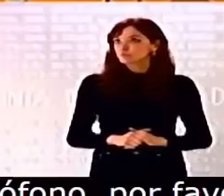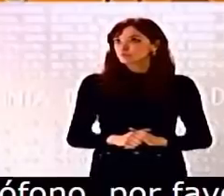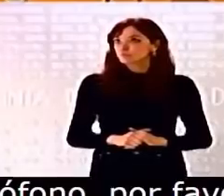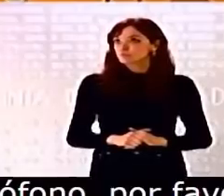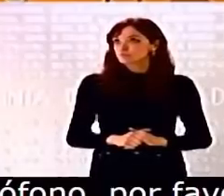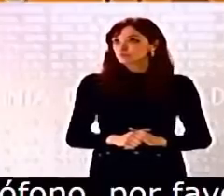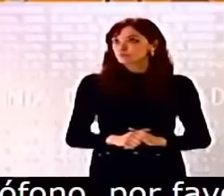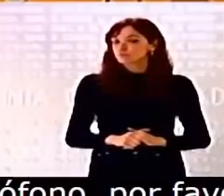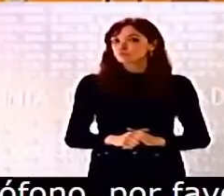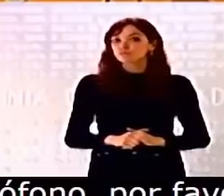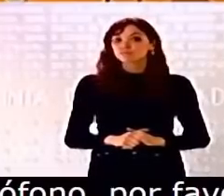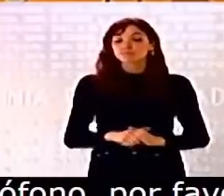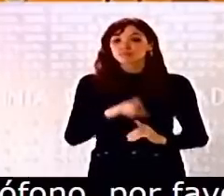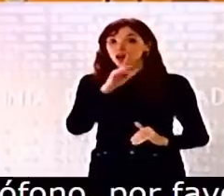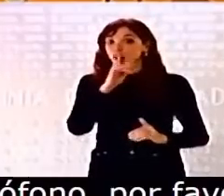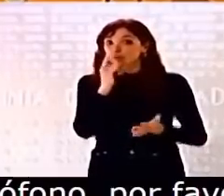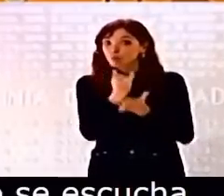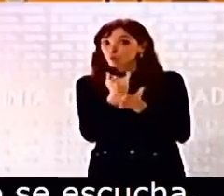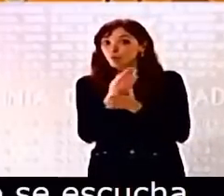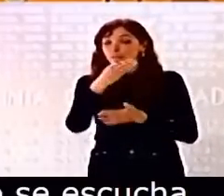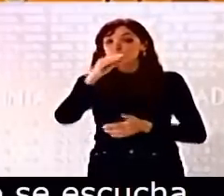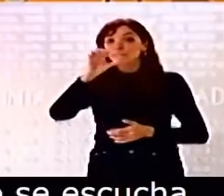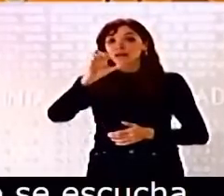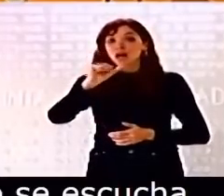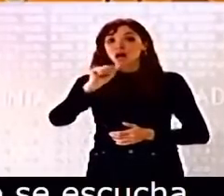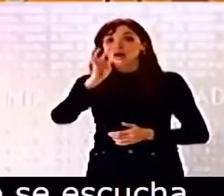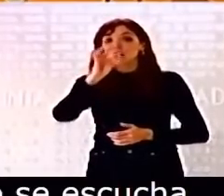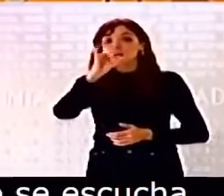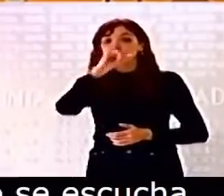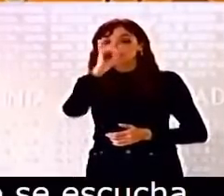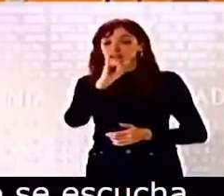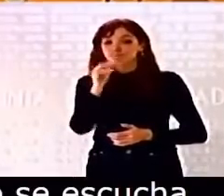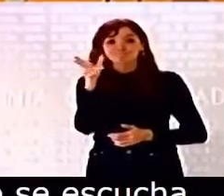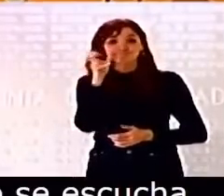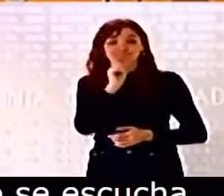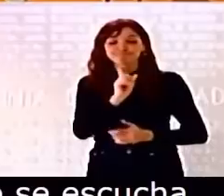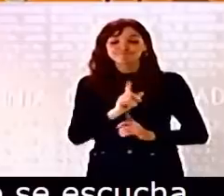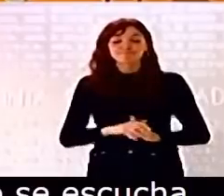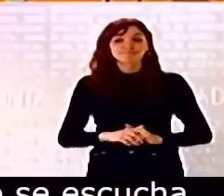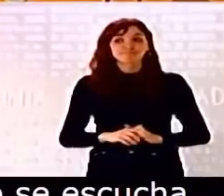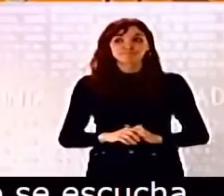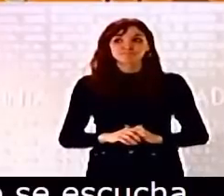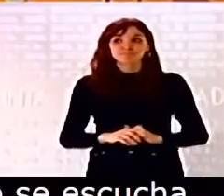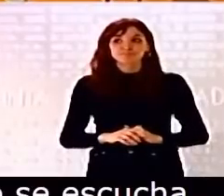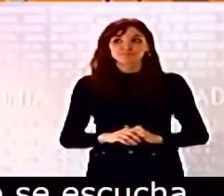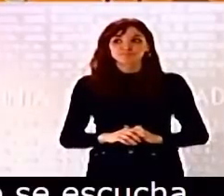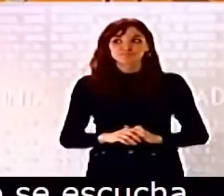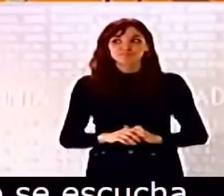Sí. A ver, habla ahora, Beatriz. A ver. No se te escucha, ¿eh?